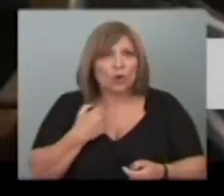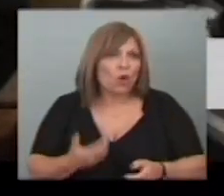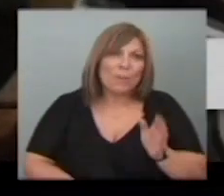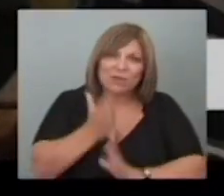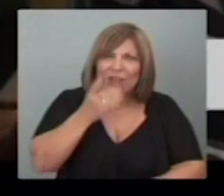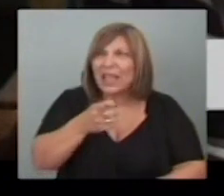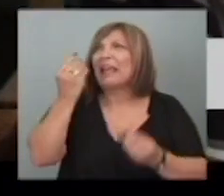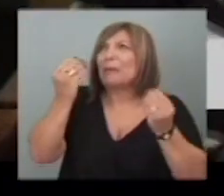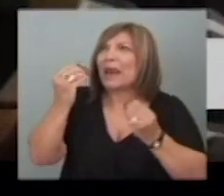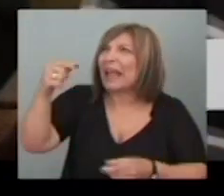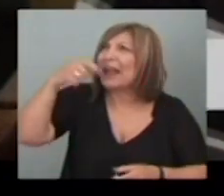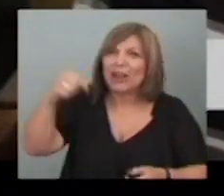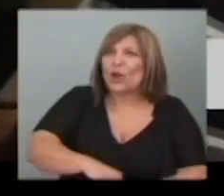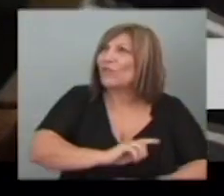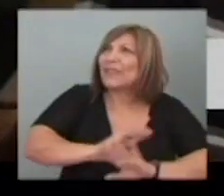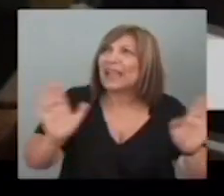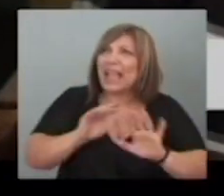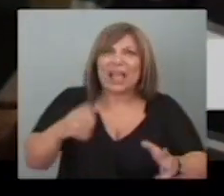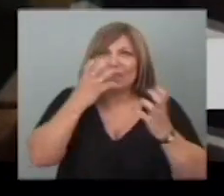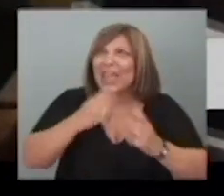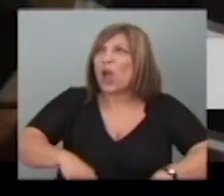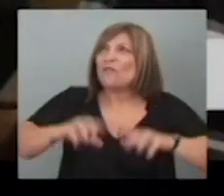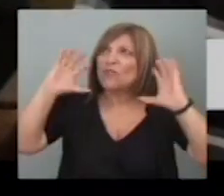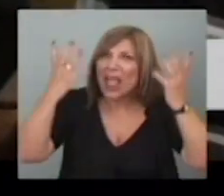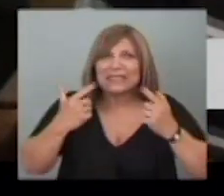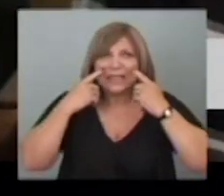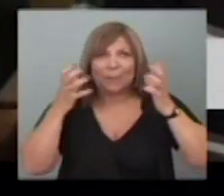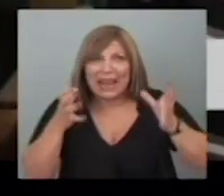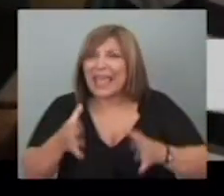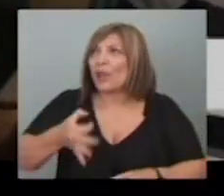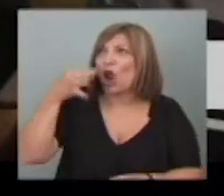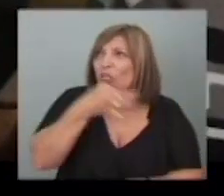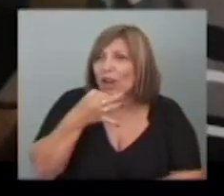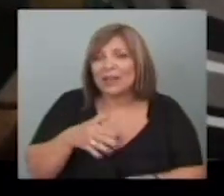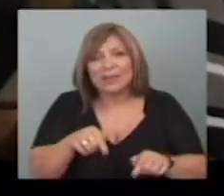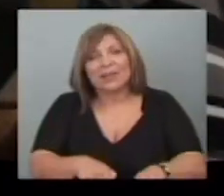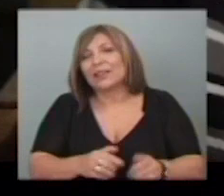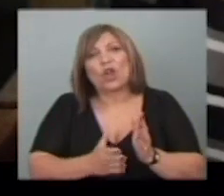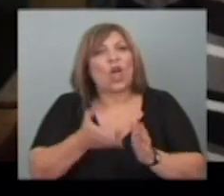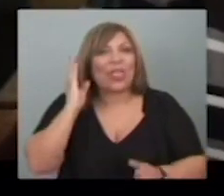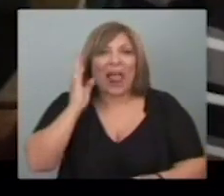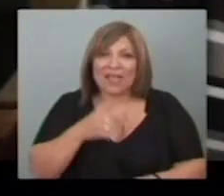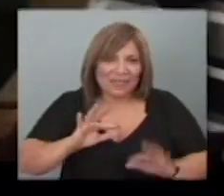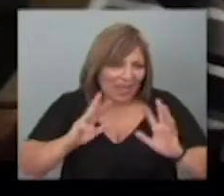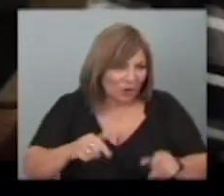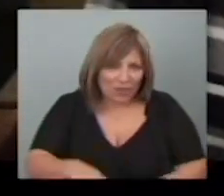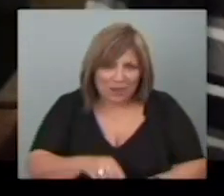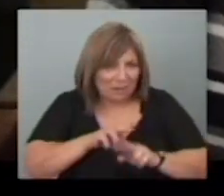Uruguay, no te vayas, está espantoso, que esto, lo otro, la violencia, esto, la droga, existió toda la vida la violencia, toda la vida la